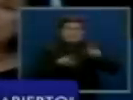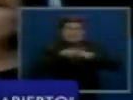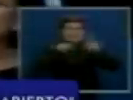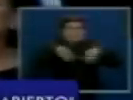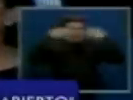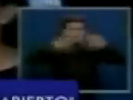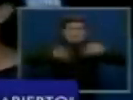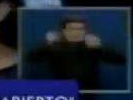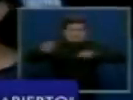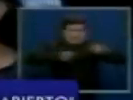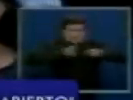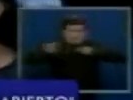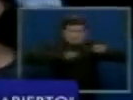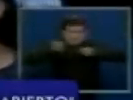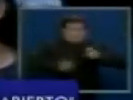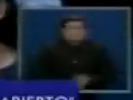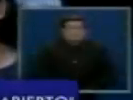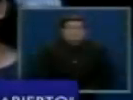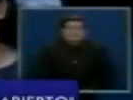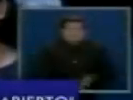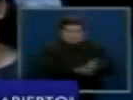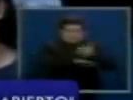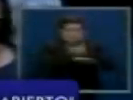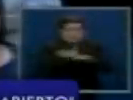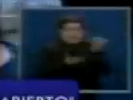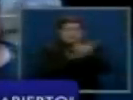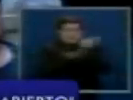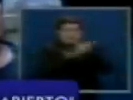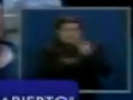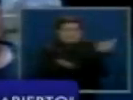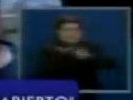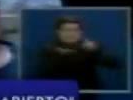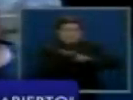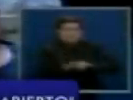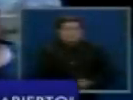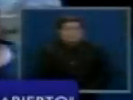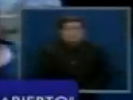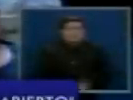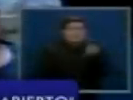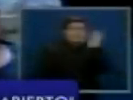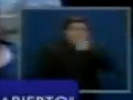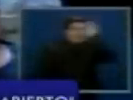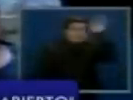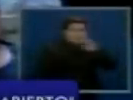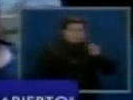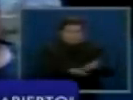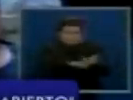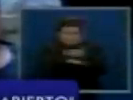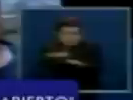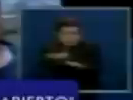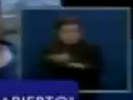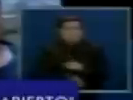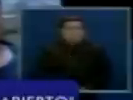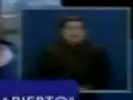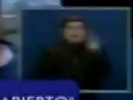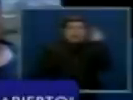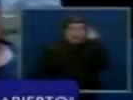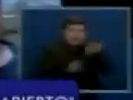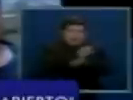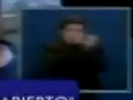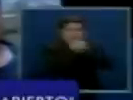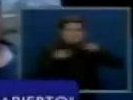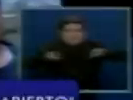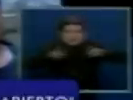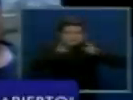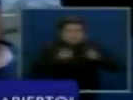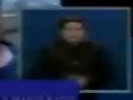medidas administrativas para mejorar la recaudación de impuestos e incrementarla en un 14%. Para ello, se cambió la metodología